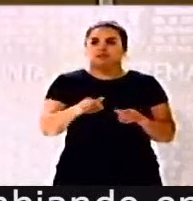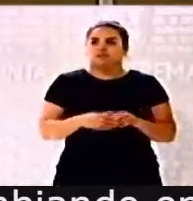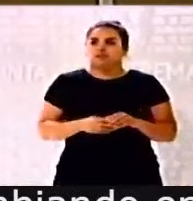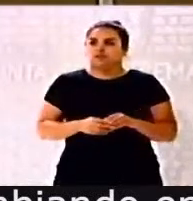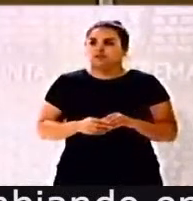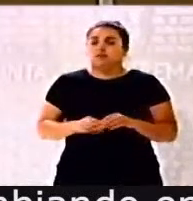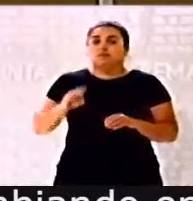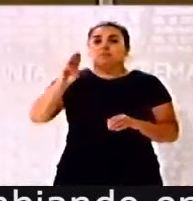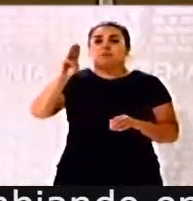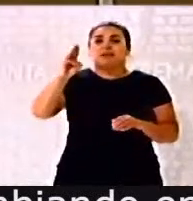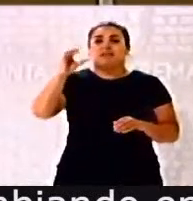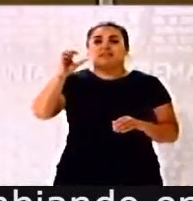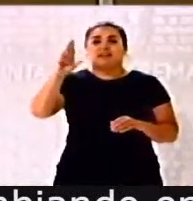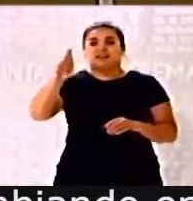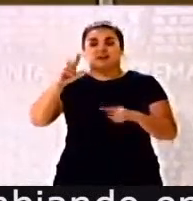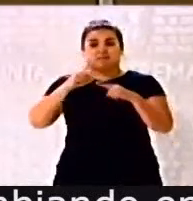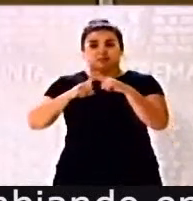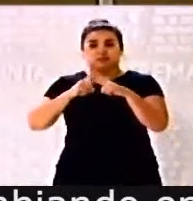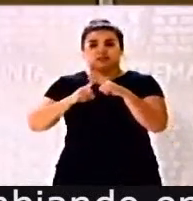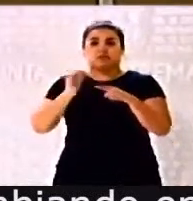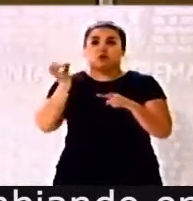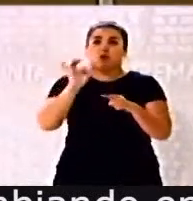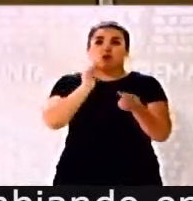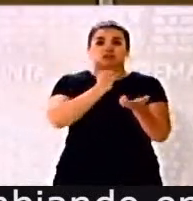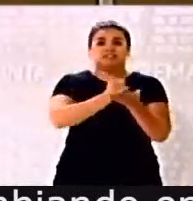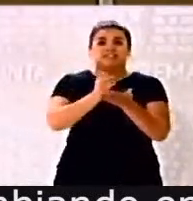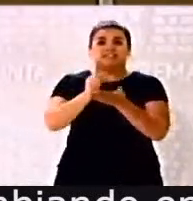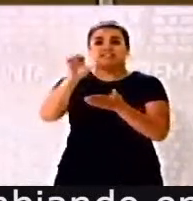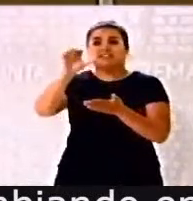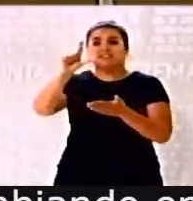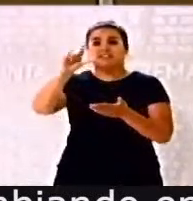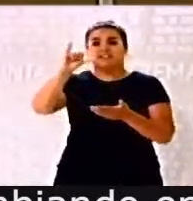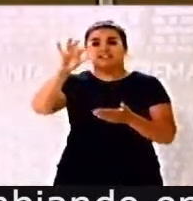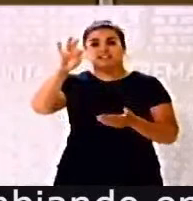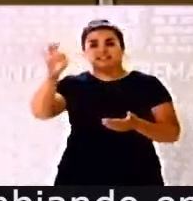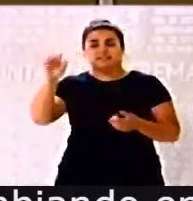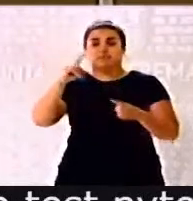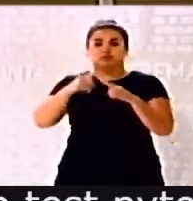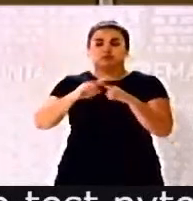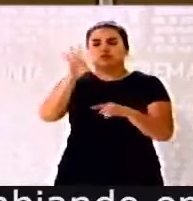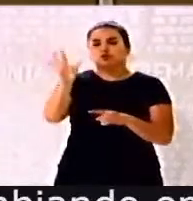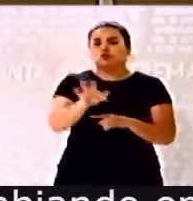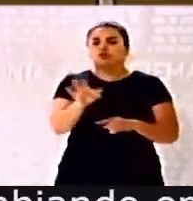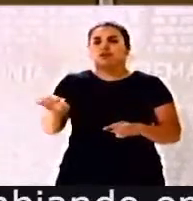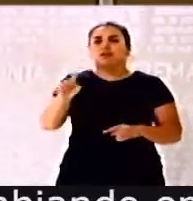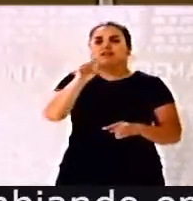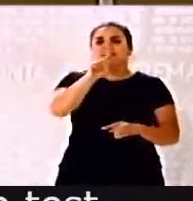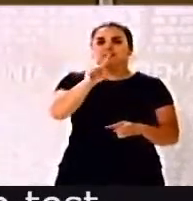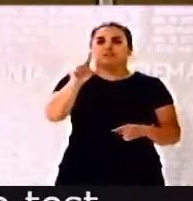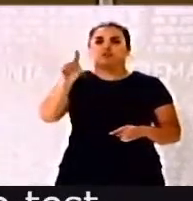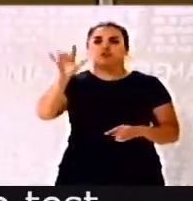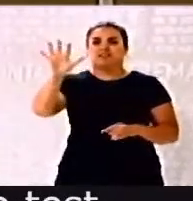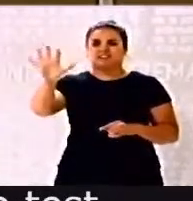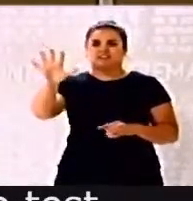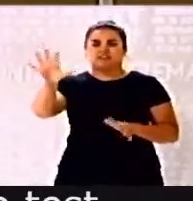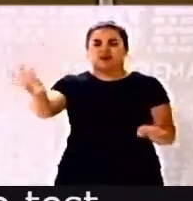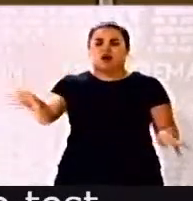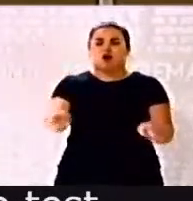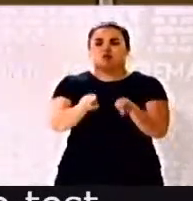con PCR positivo o con test ELISA positivo, tenemos un total de 115 casos